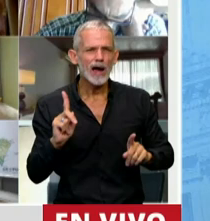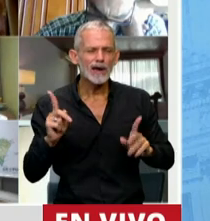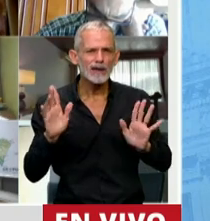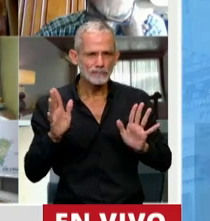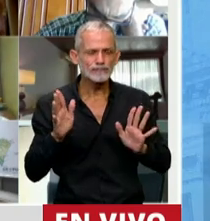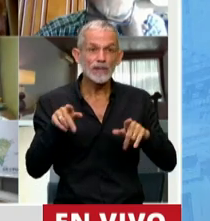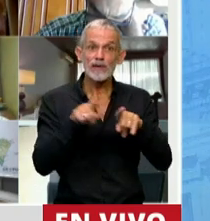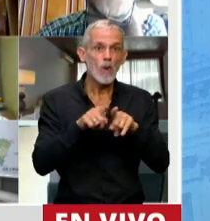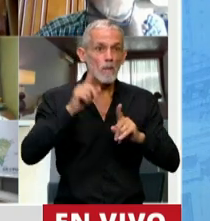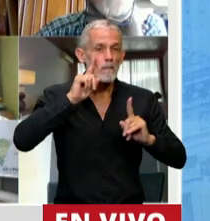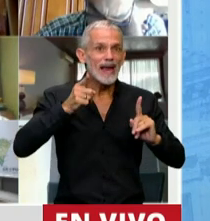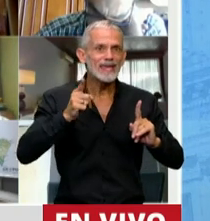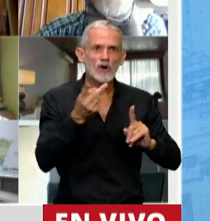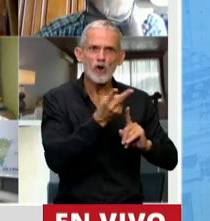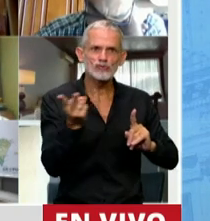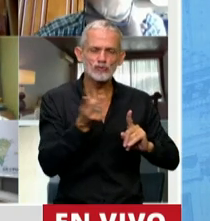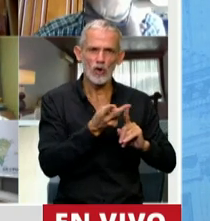y son muy peligrosos".